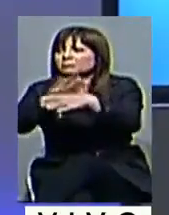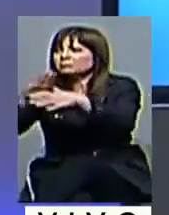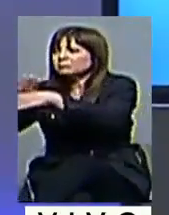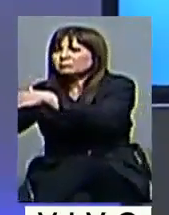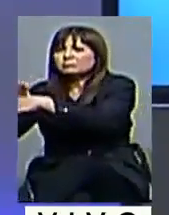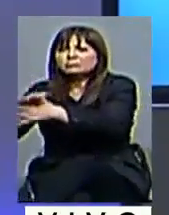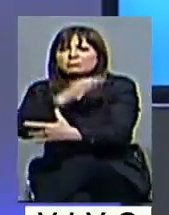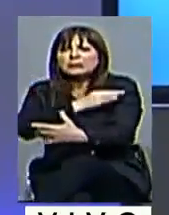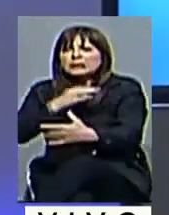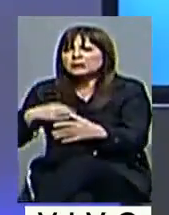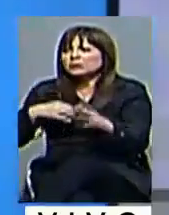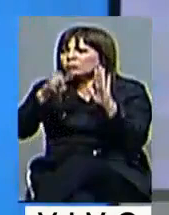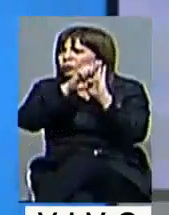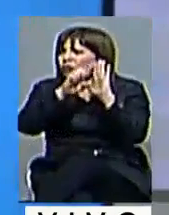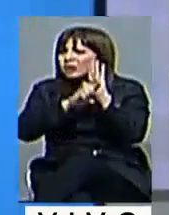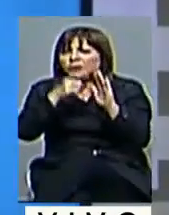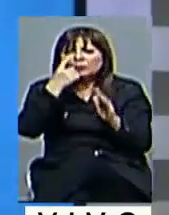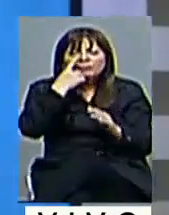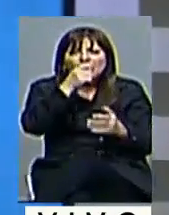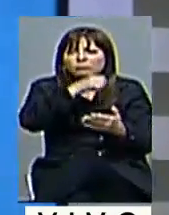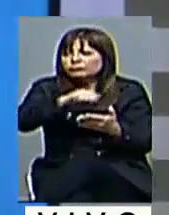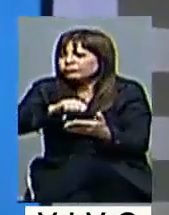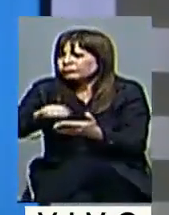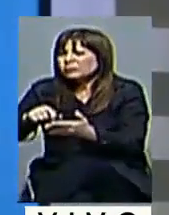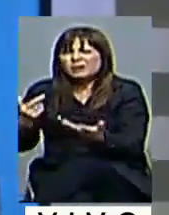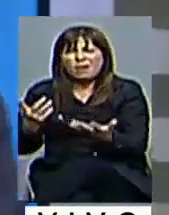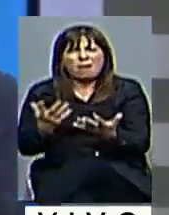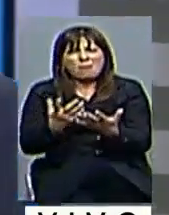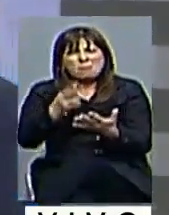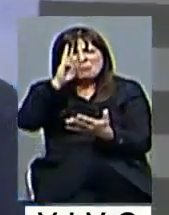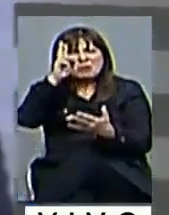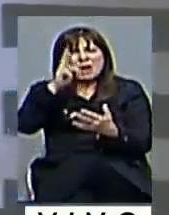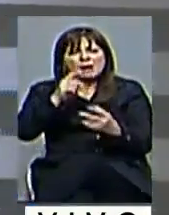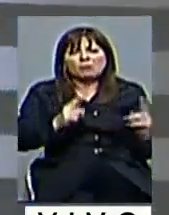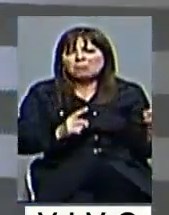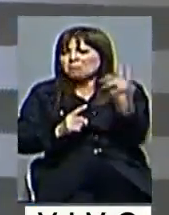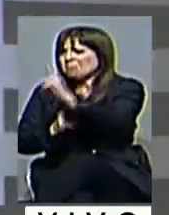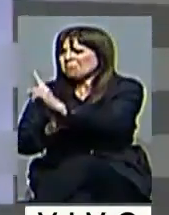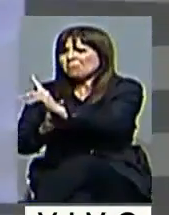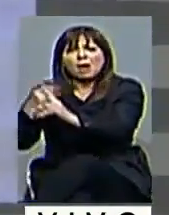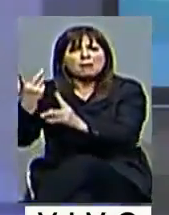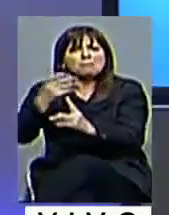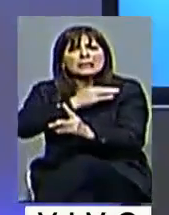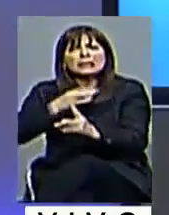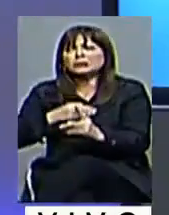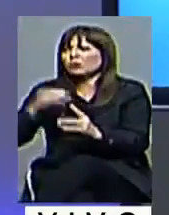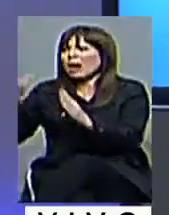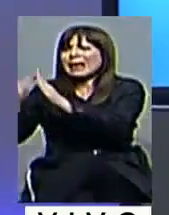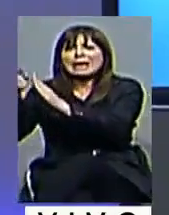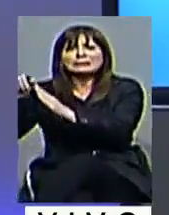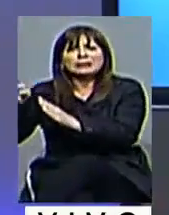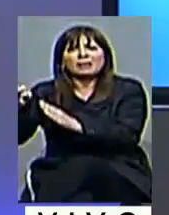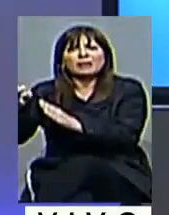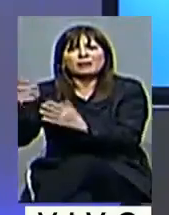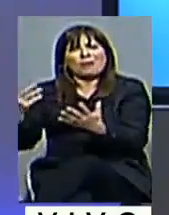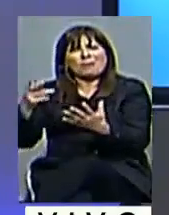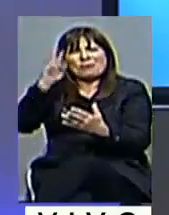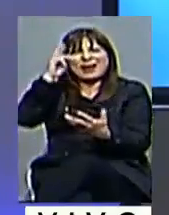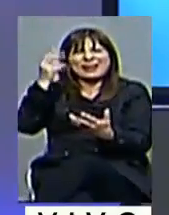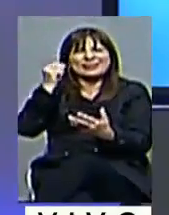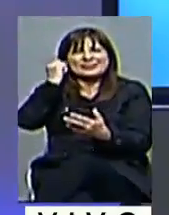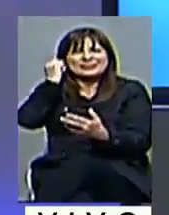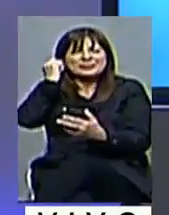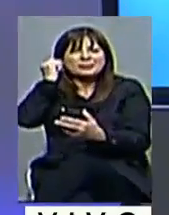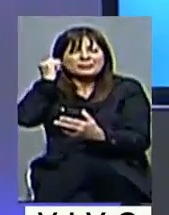los proyectos. Eso es bien raro, lo comentamos, que vayan los ministros a la casa de él. Yo digo, ¿en qué otra parte se van a juntar? Es que es el presidente electo. Claro. En La Moneda no